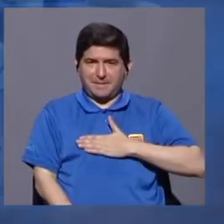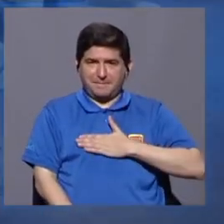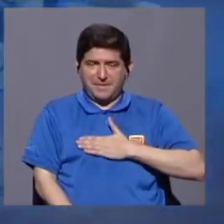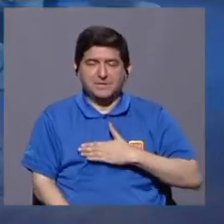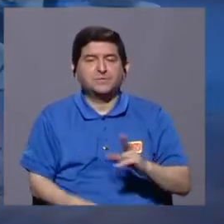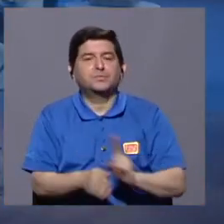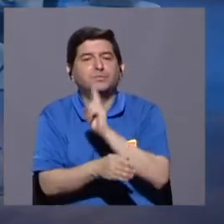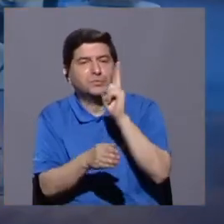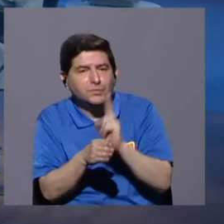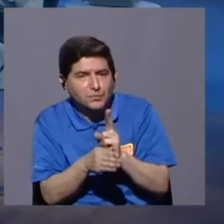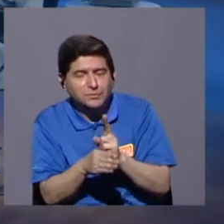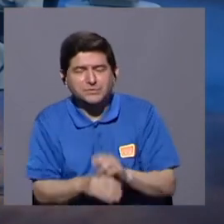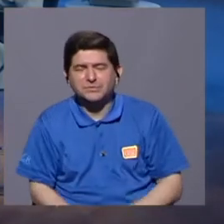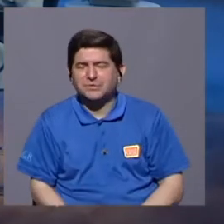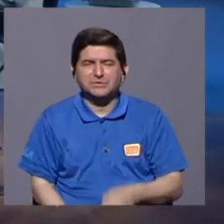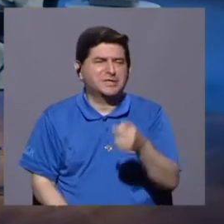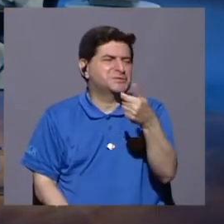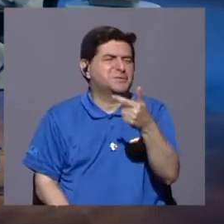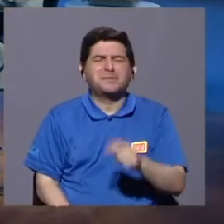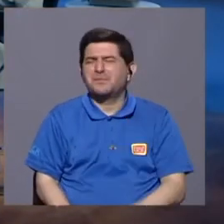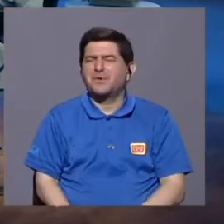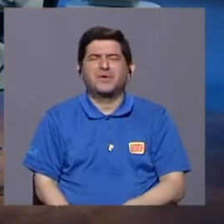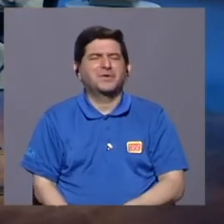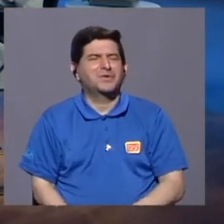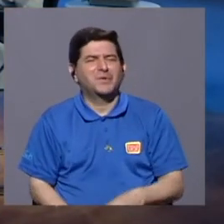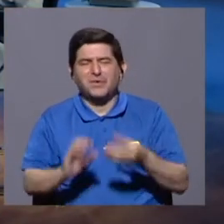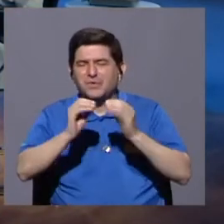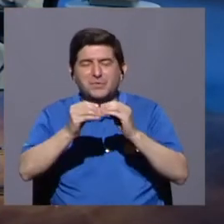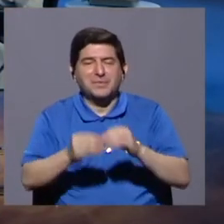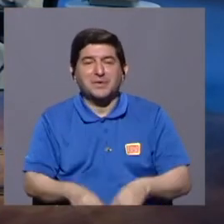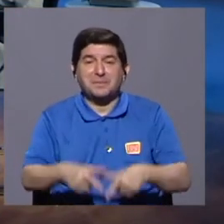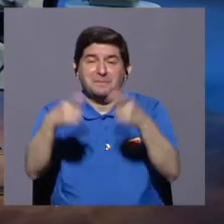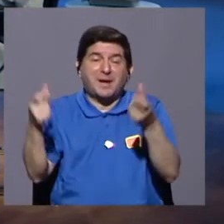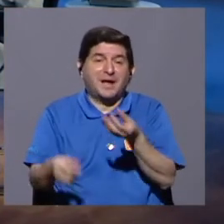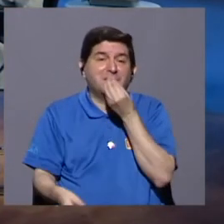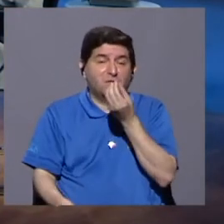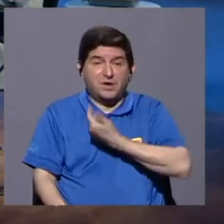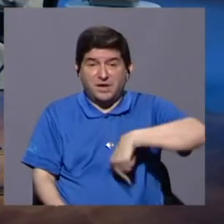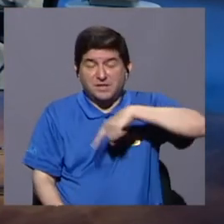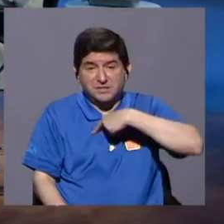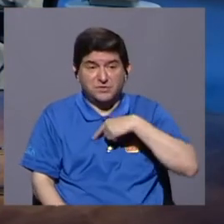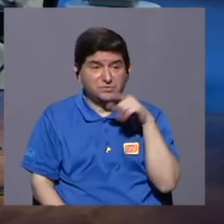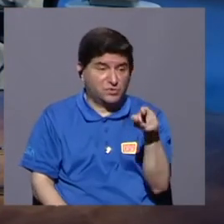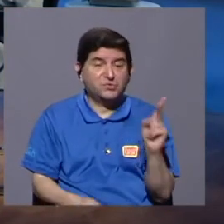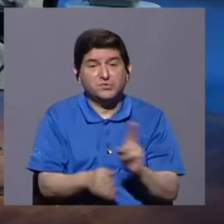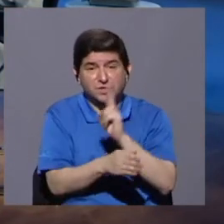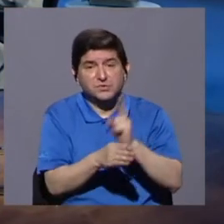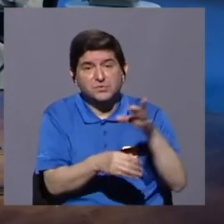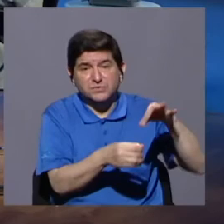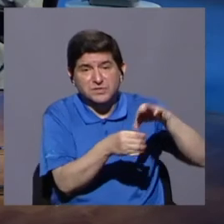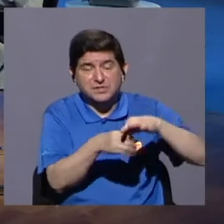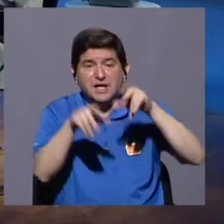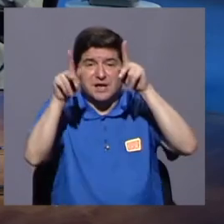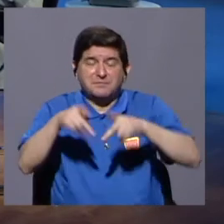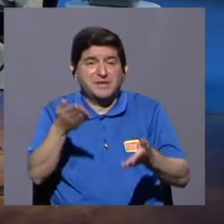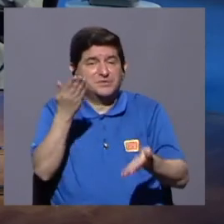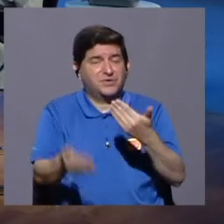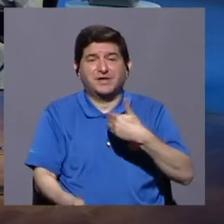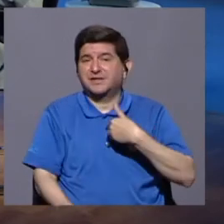Entonces tienen poca cantidad y la mayoría es para alimentarse ellos. Entonces, si nosotros llegamos y agarramos eso, muchas personas pueden